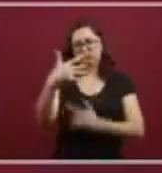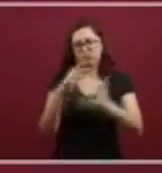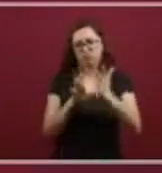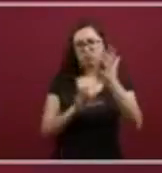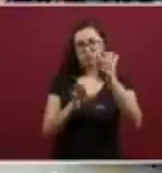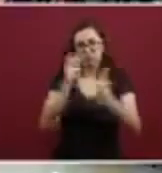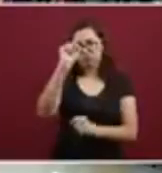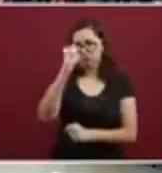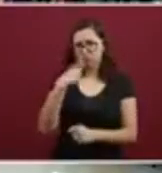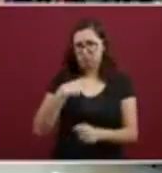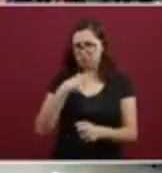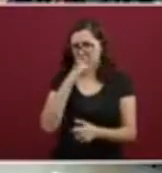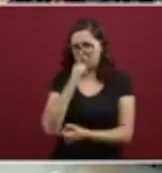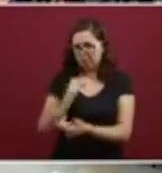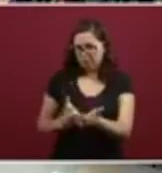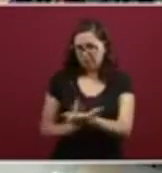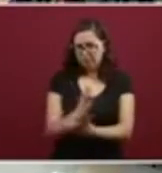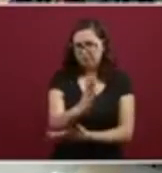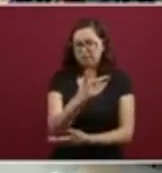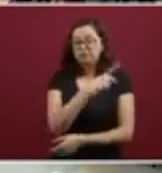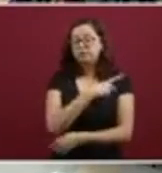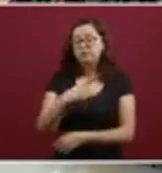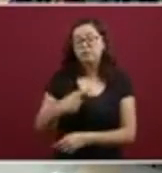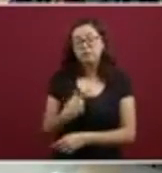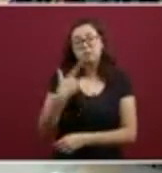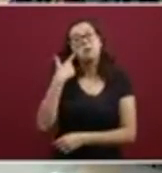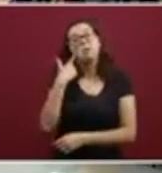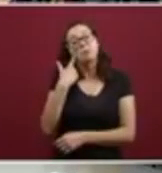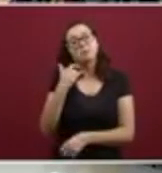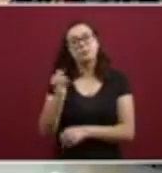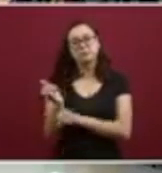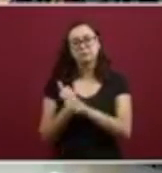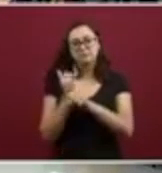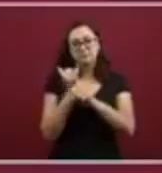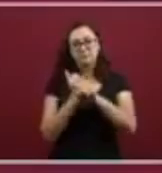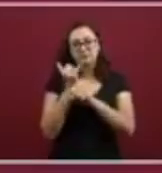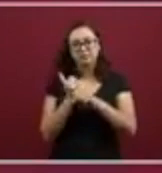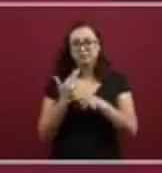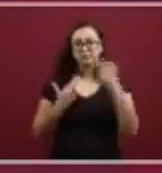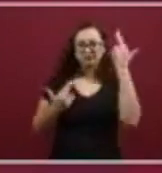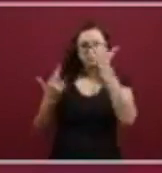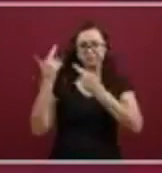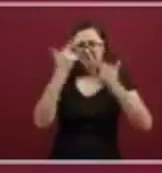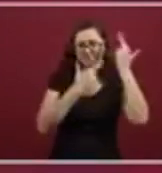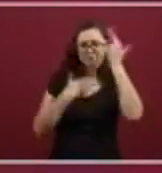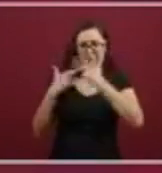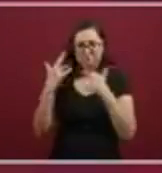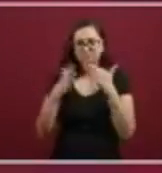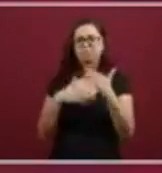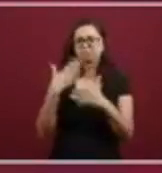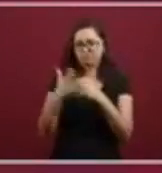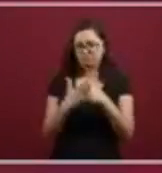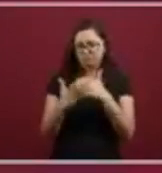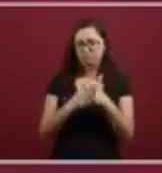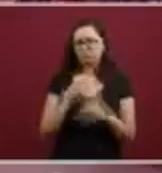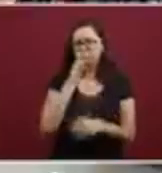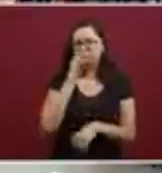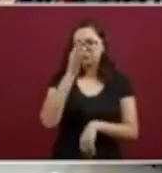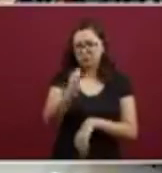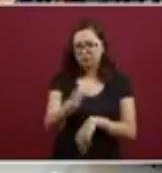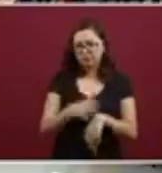Pero eso tendríamos que revisarlo y te vamos a dar respuesta.